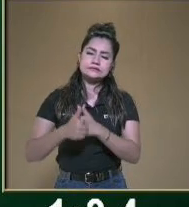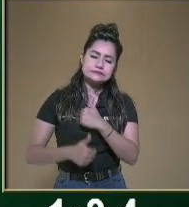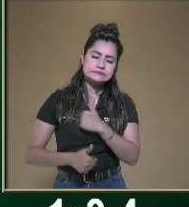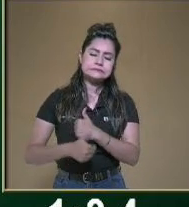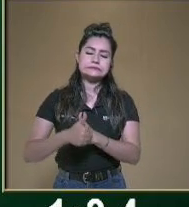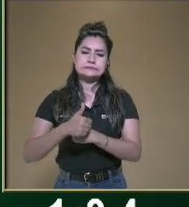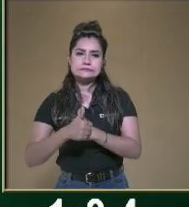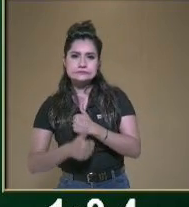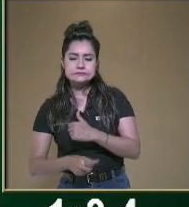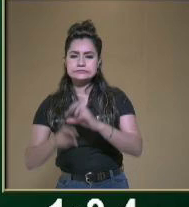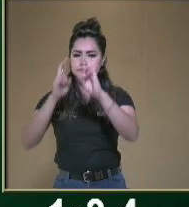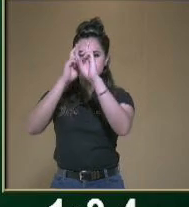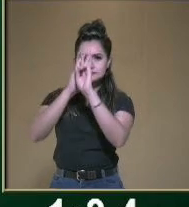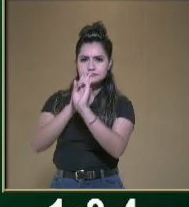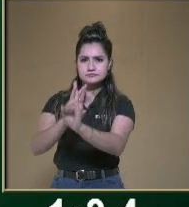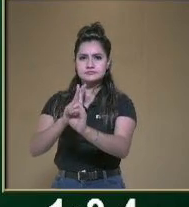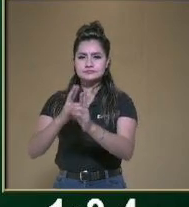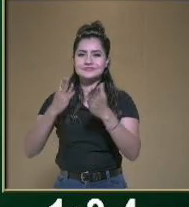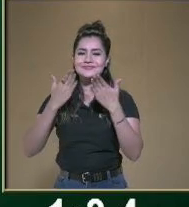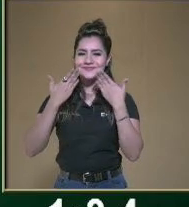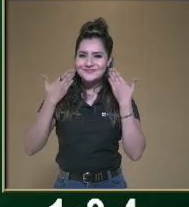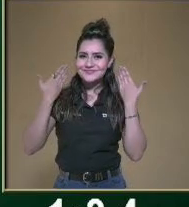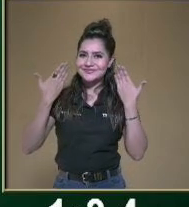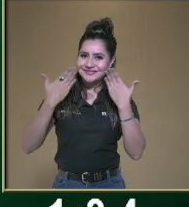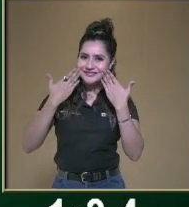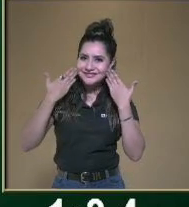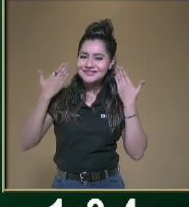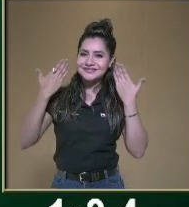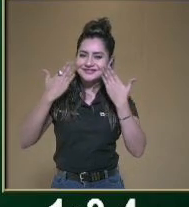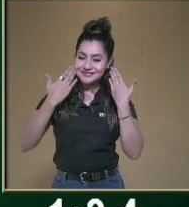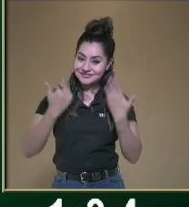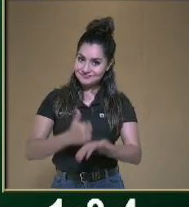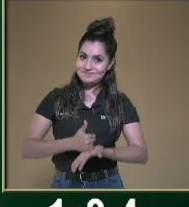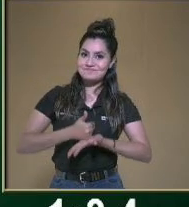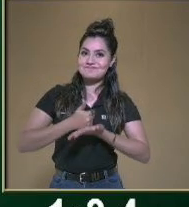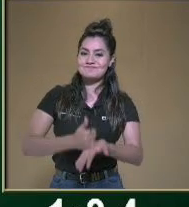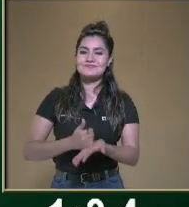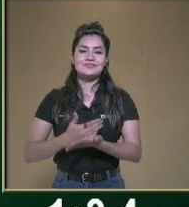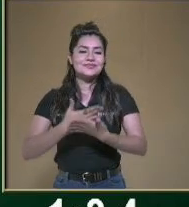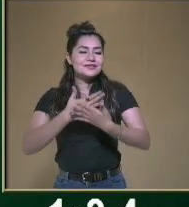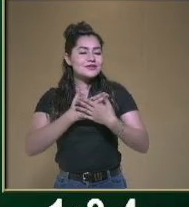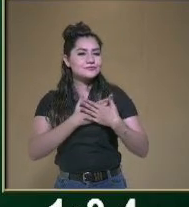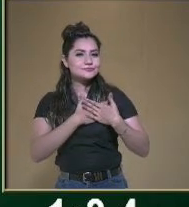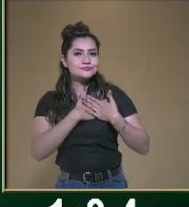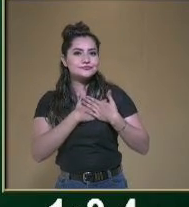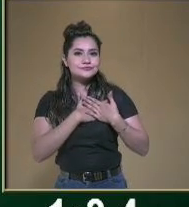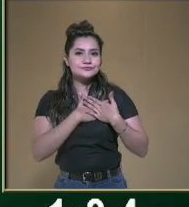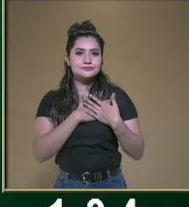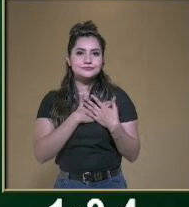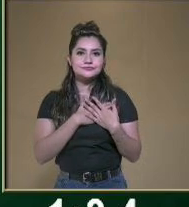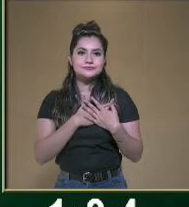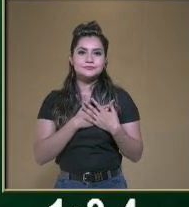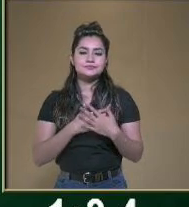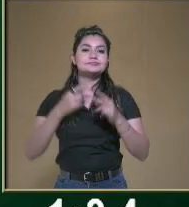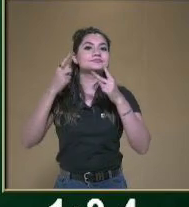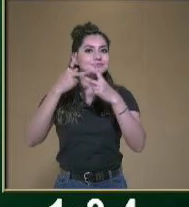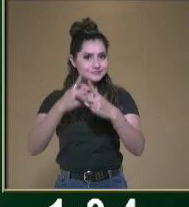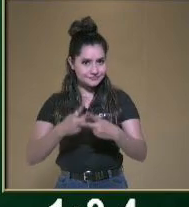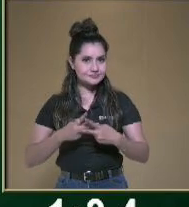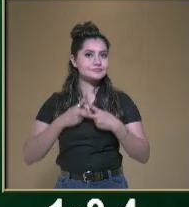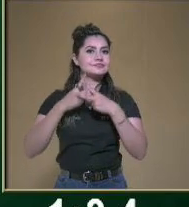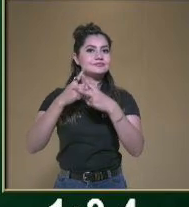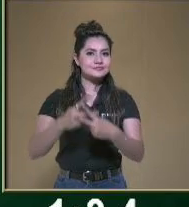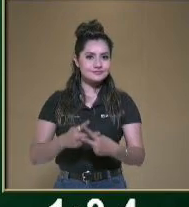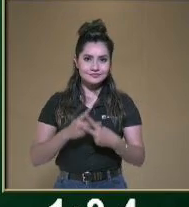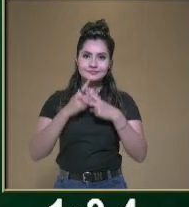respeto, la amabilidad, la efectividad, el amor que les damos a nuestras mascotas, la paciencia, porque muchas